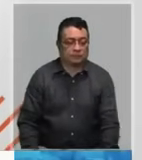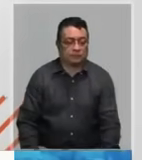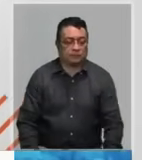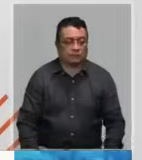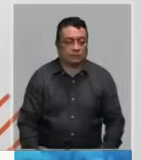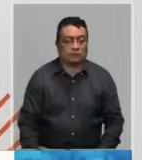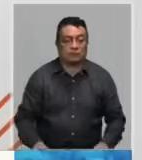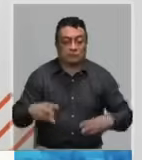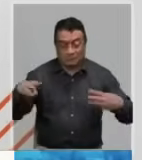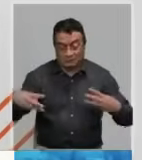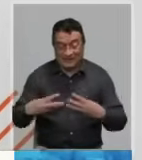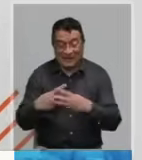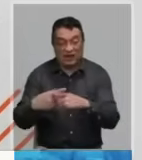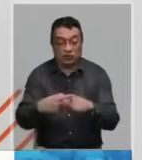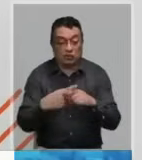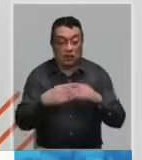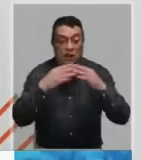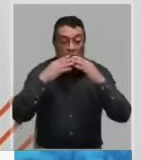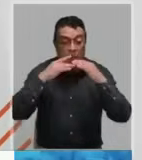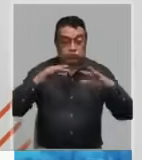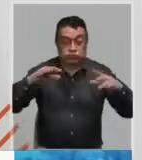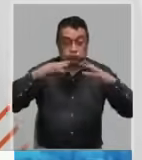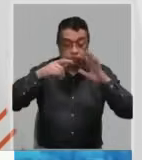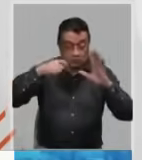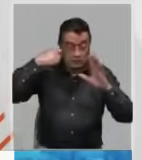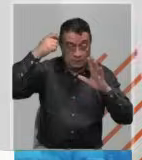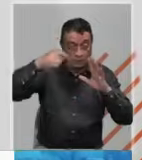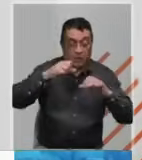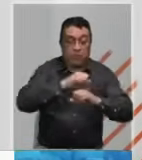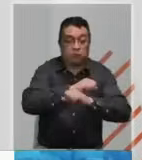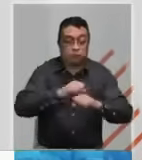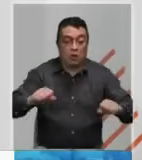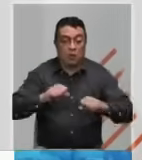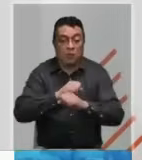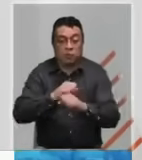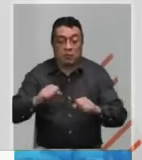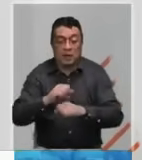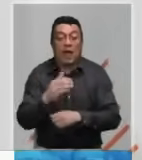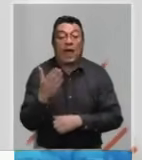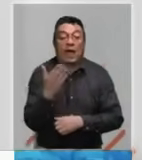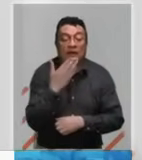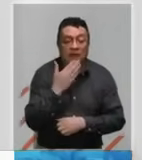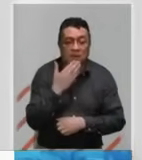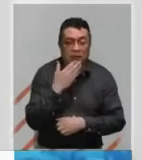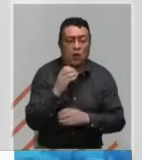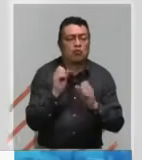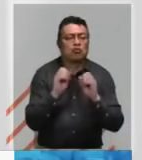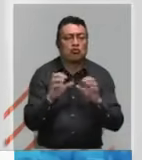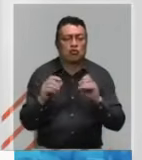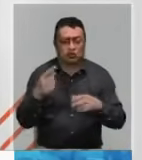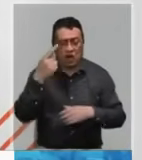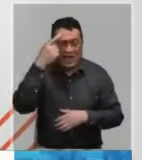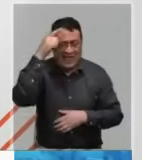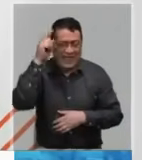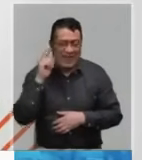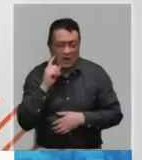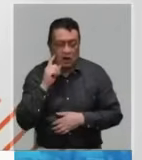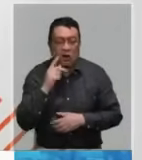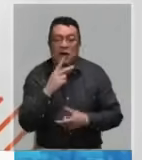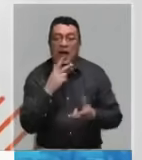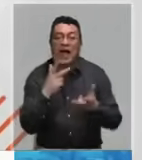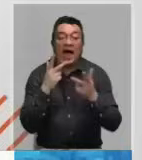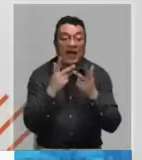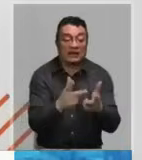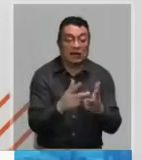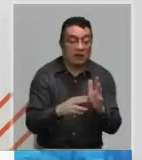En redes sociales se viralizaron registros de las explosiones, así como también de los cientos de heridos en un ataque que cobró